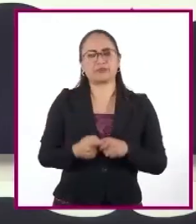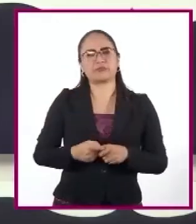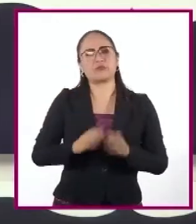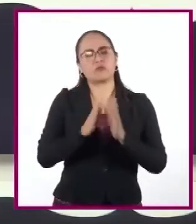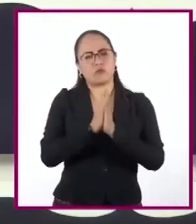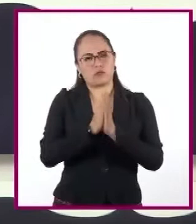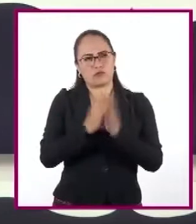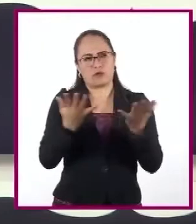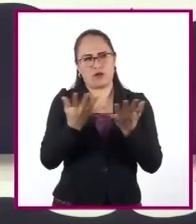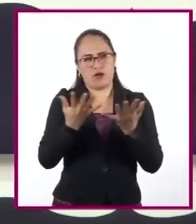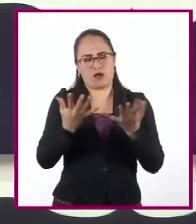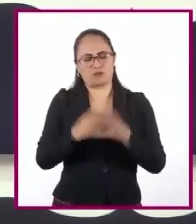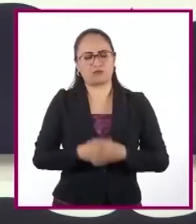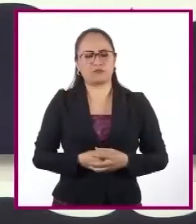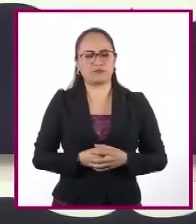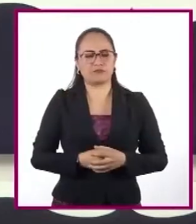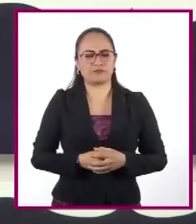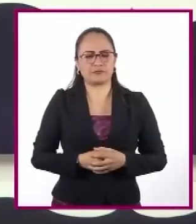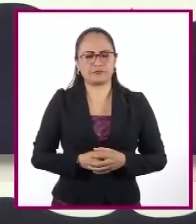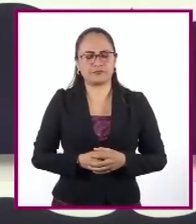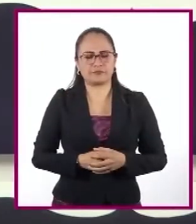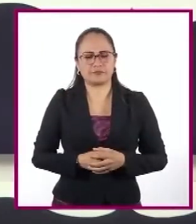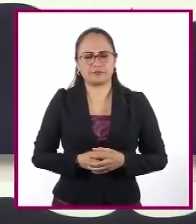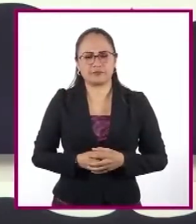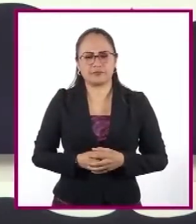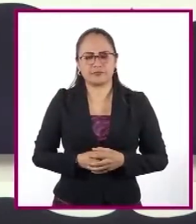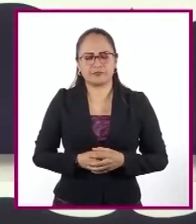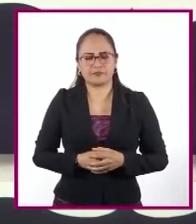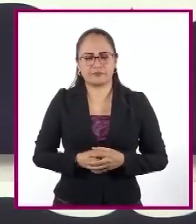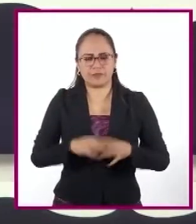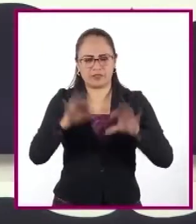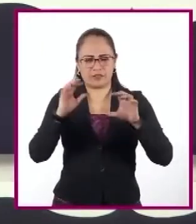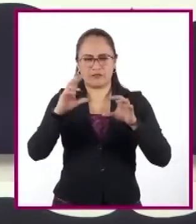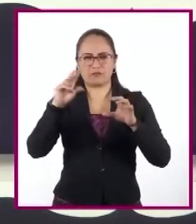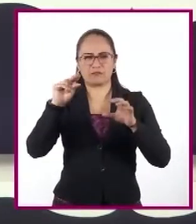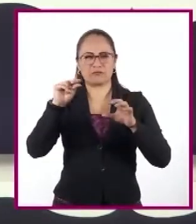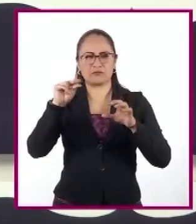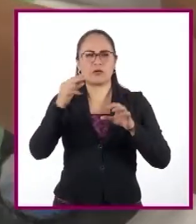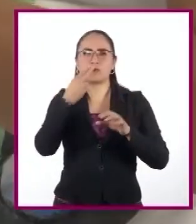realizarlo. Vamos aquí a introducirlo.